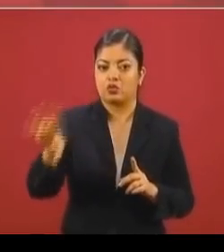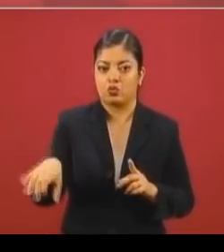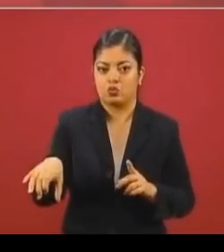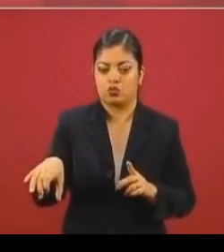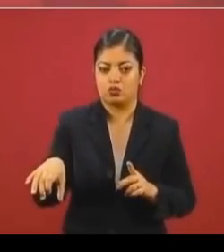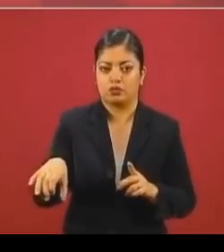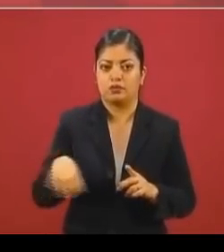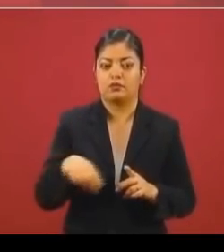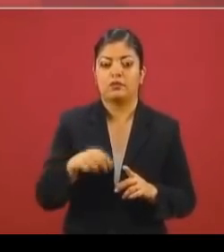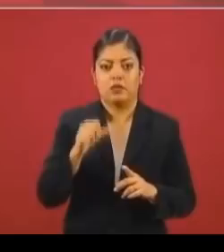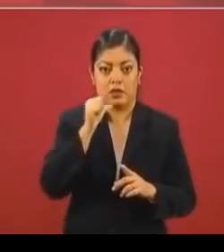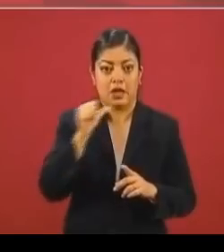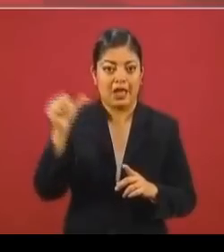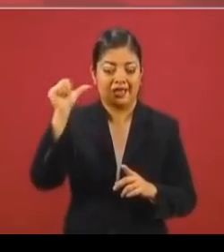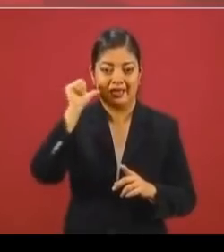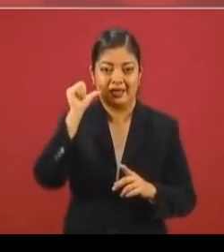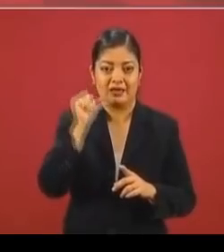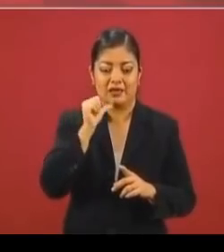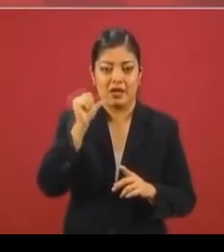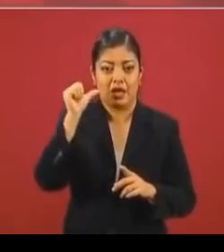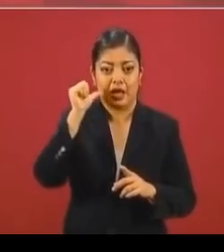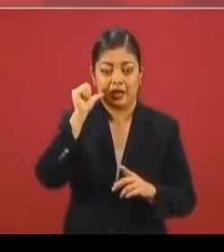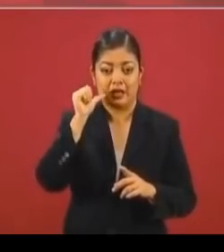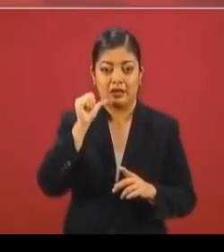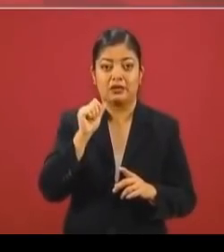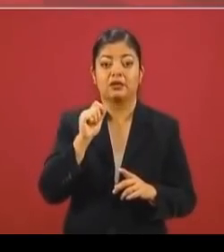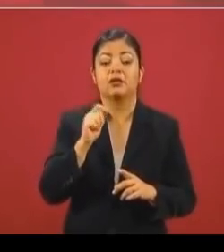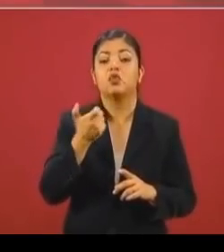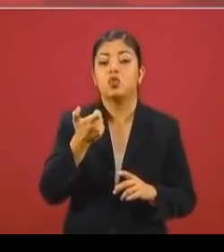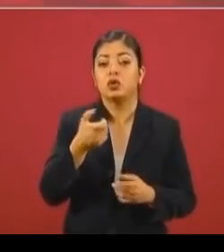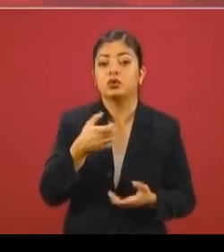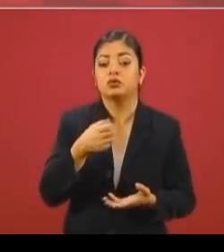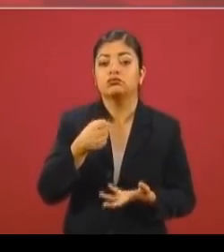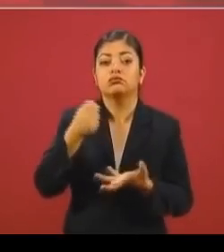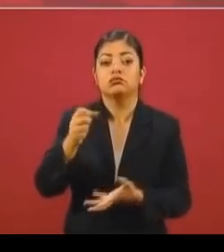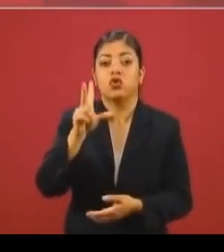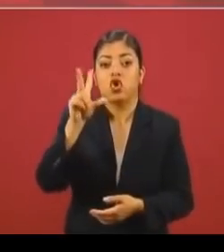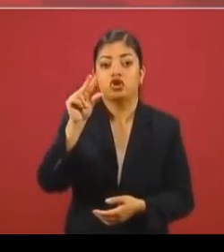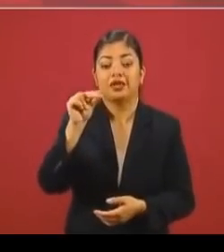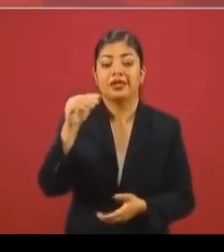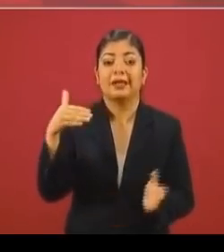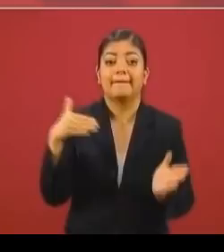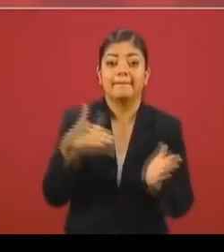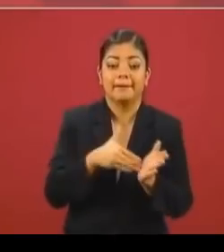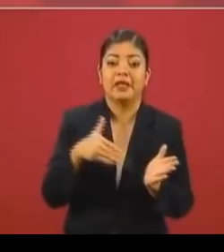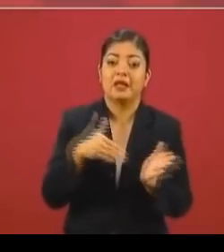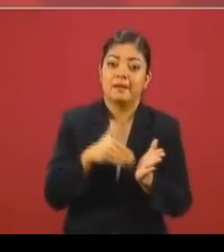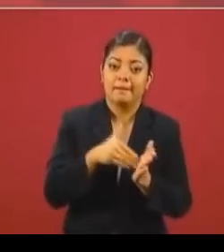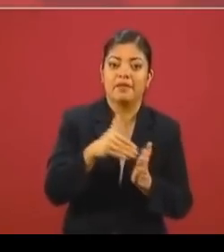Cancún ayer, de 80,000 millones de pesos.